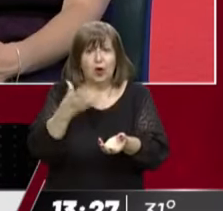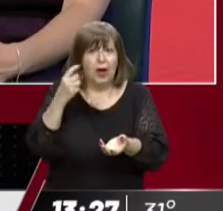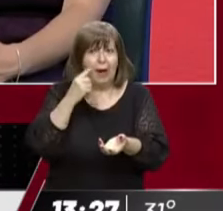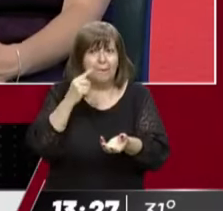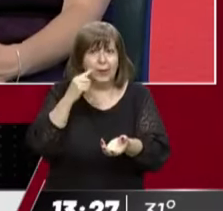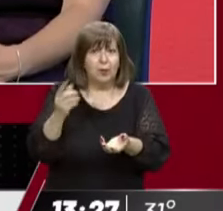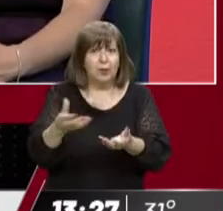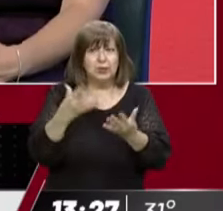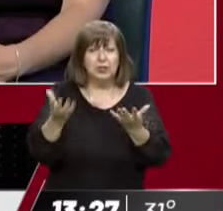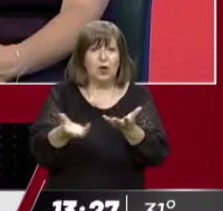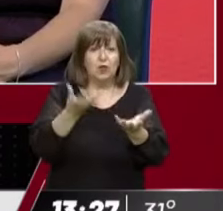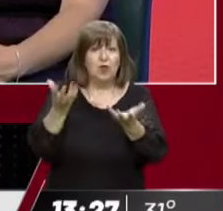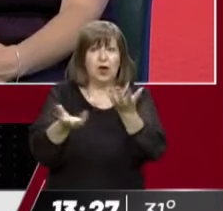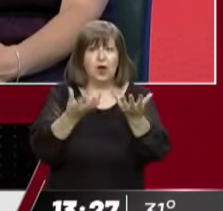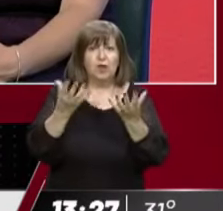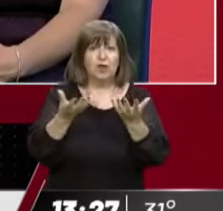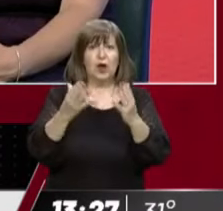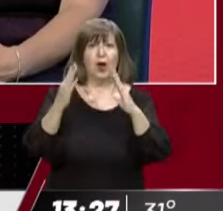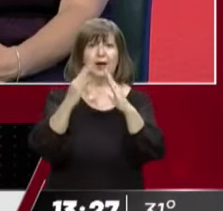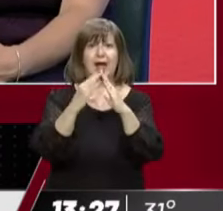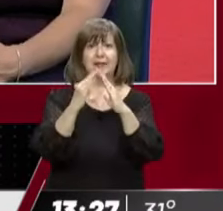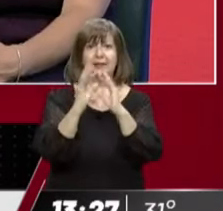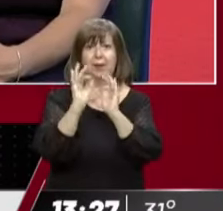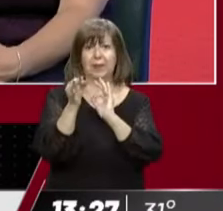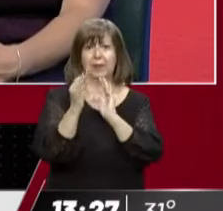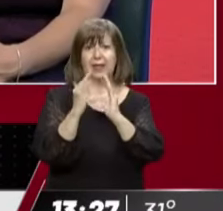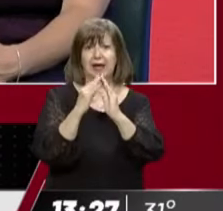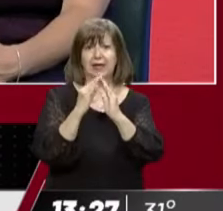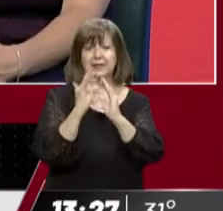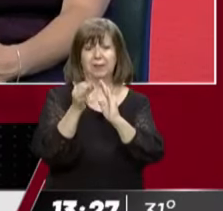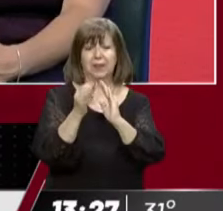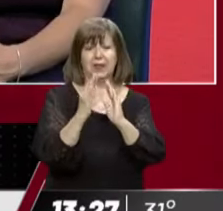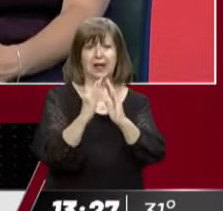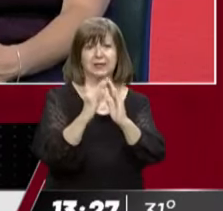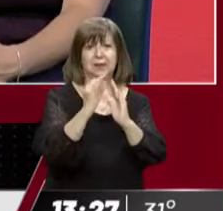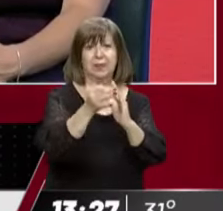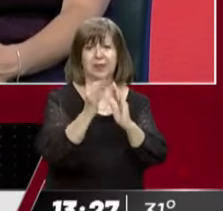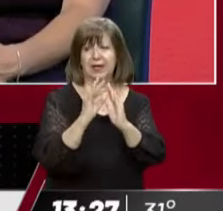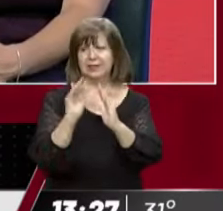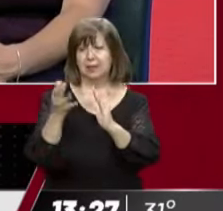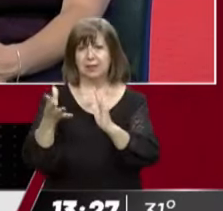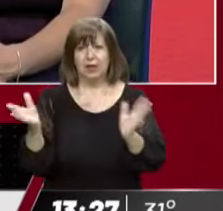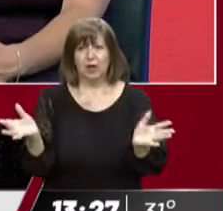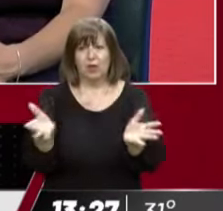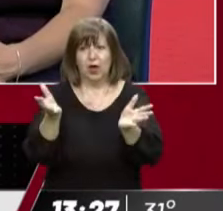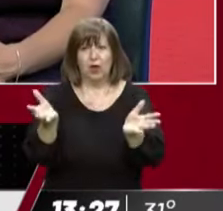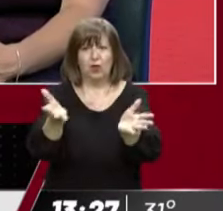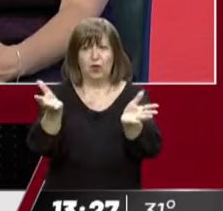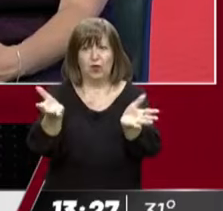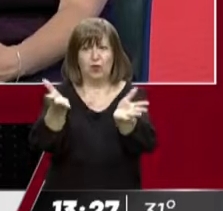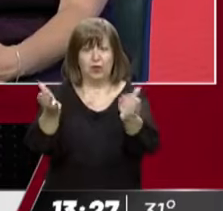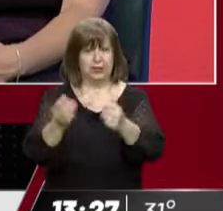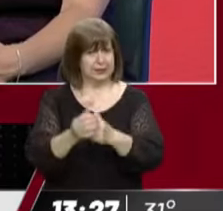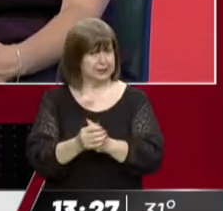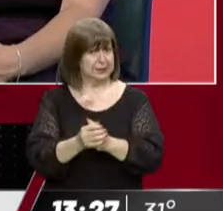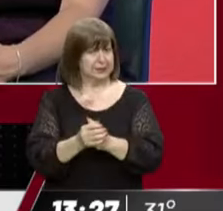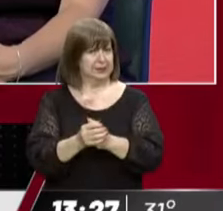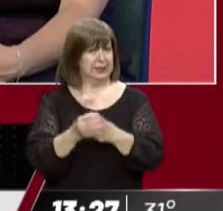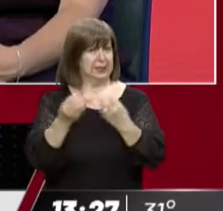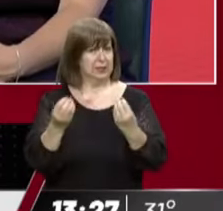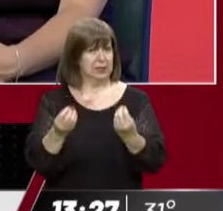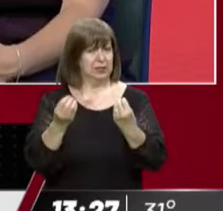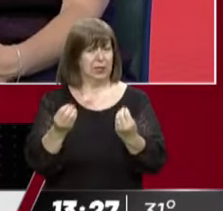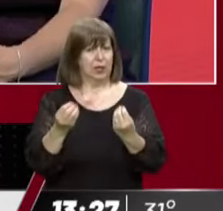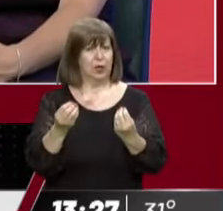que se prendieron de tal manera esperando intencionalmente quemar casas, claro, y correr la gente de ahí. Lo hablamos con el Tano hoy. Una